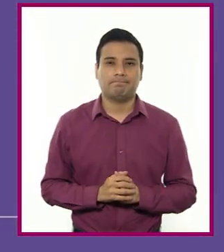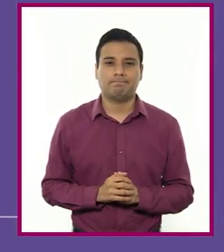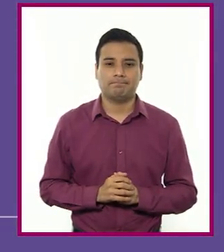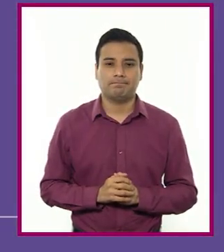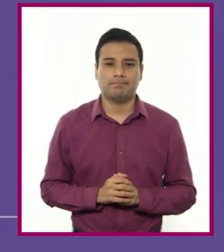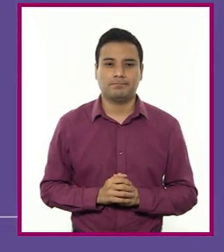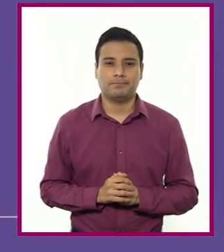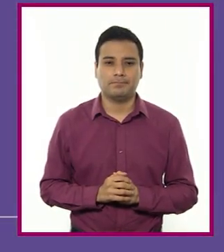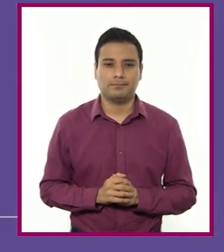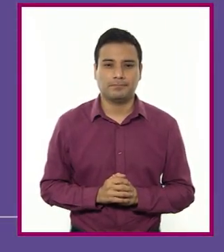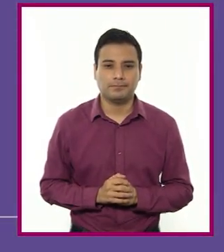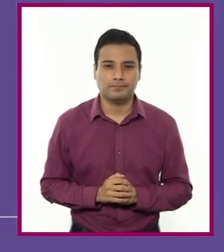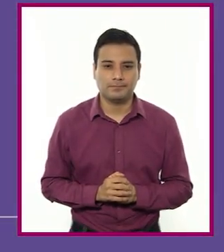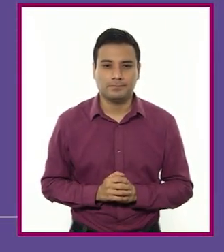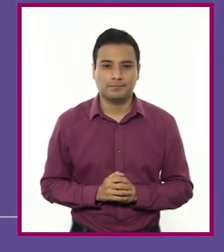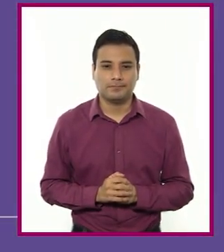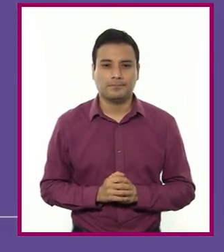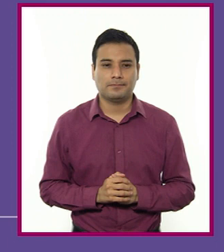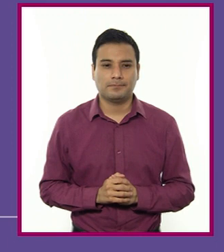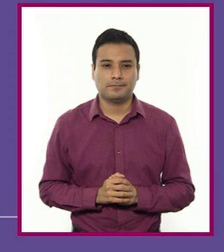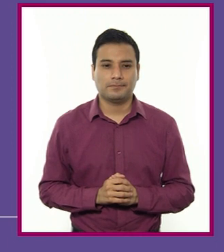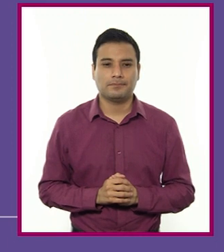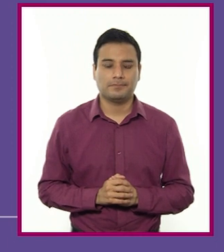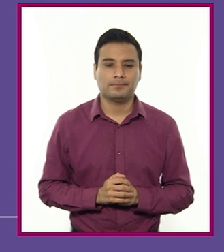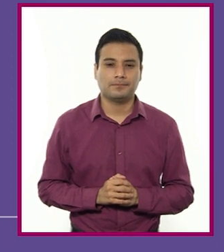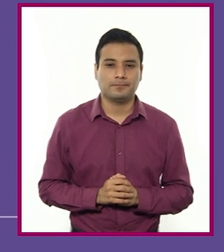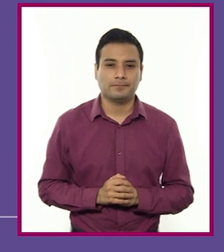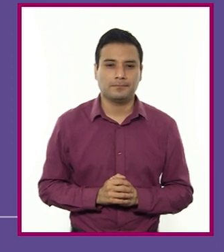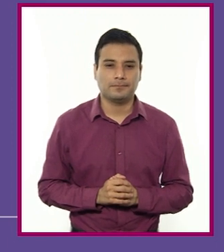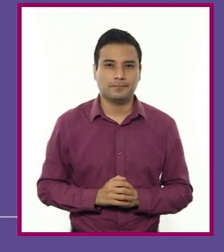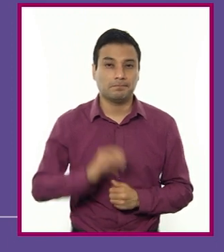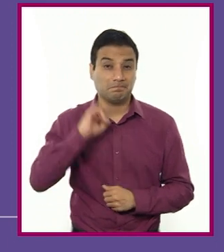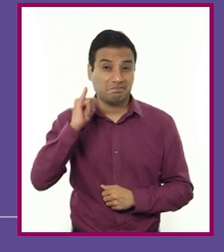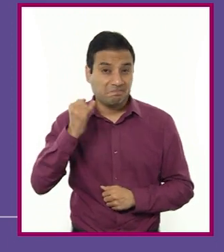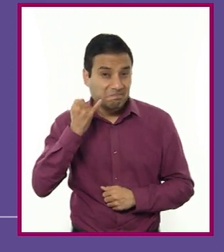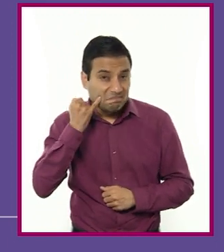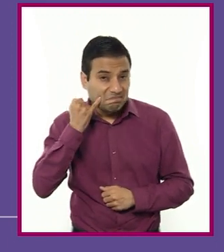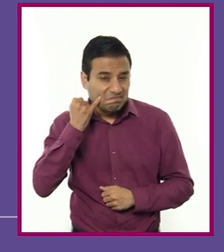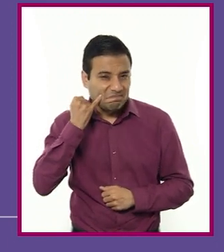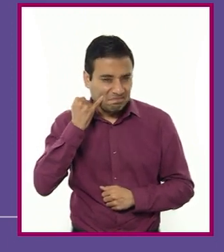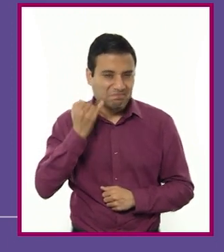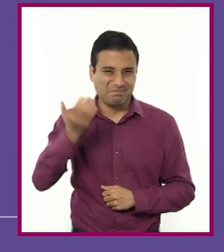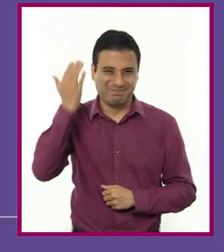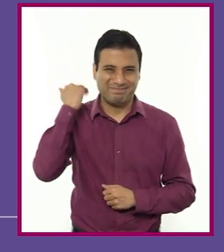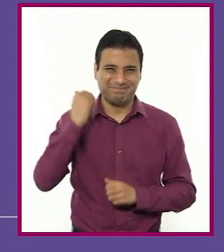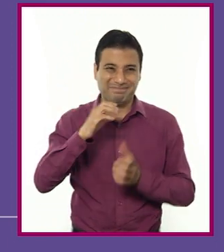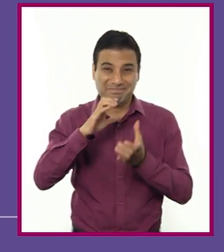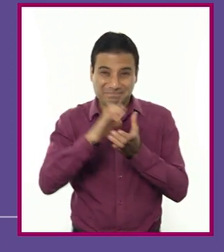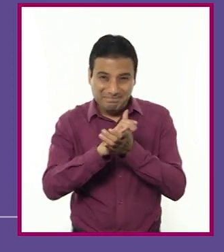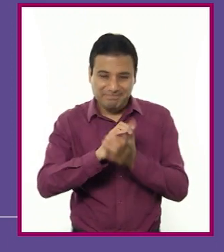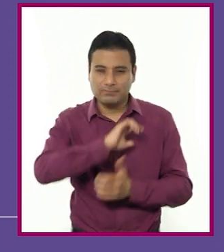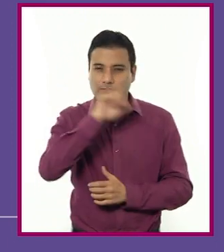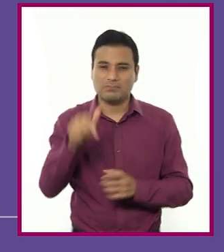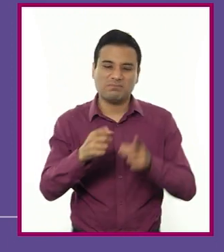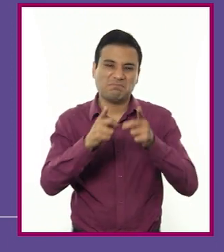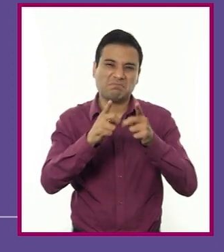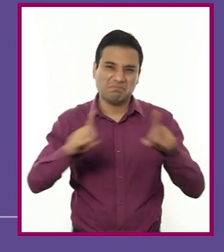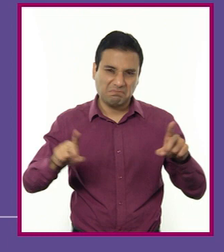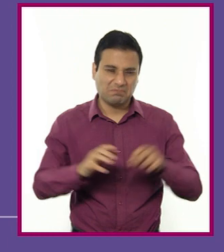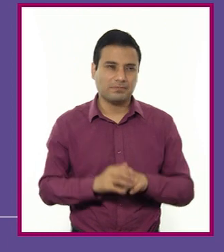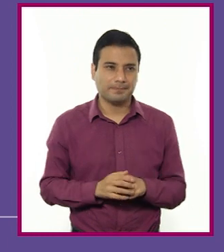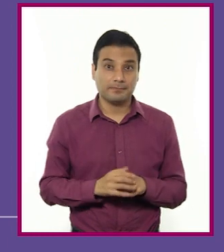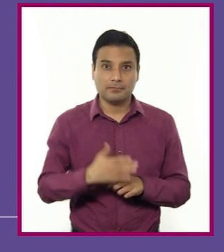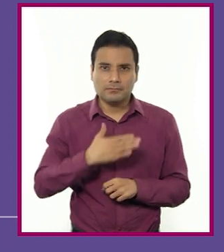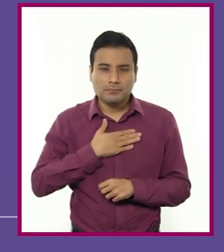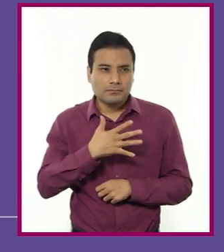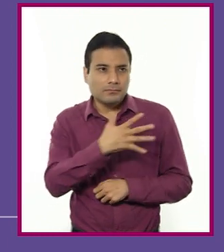Desde que Joaquín se fue de casa, no me ayuda con los gastos de nuestra hija Chabela. No me da ni un peso para su comida o ropa. Ya